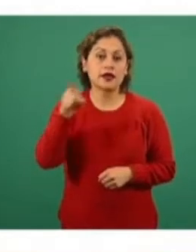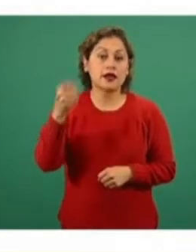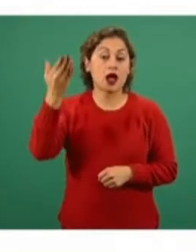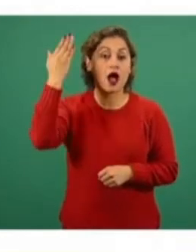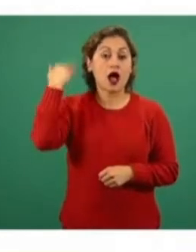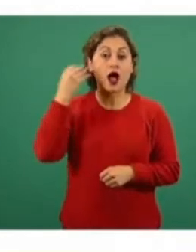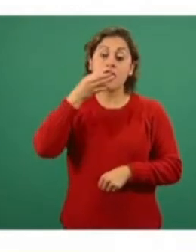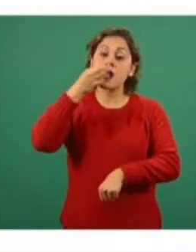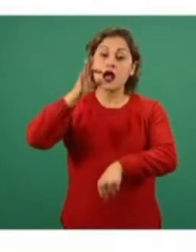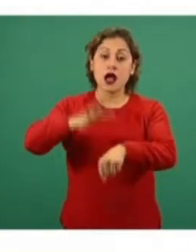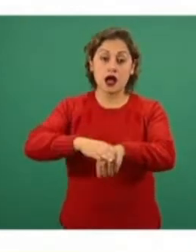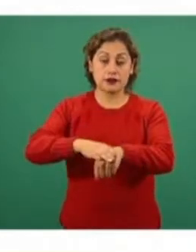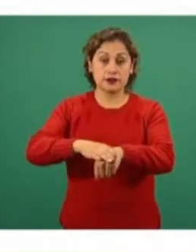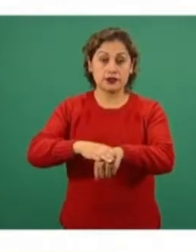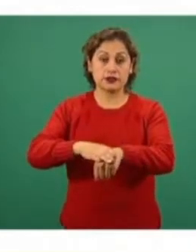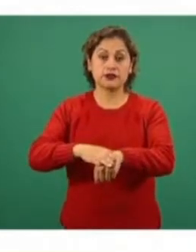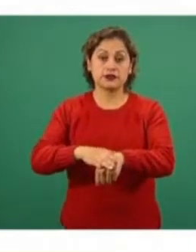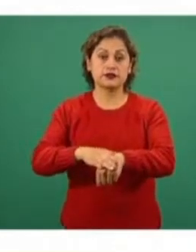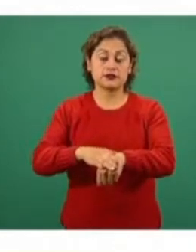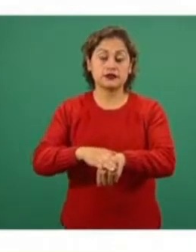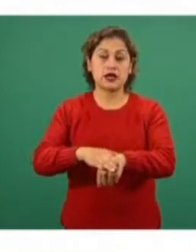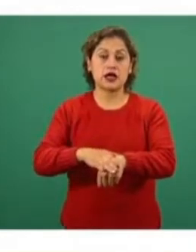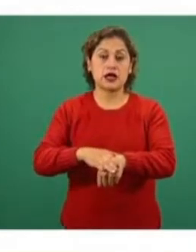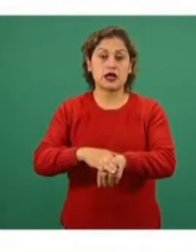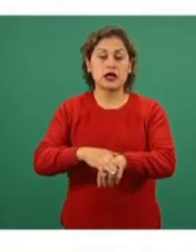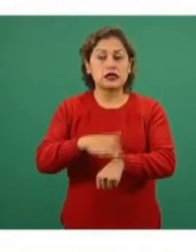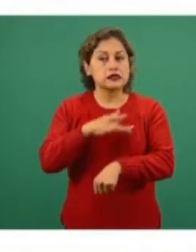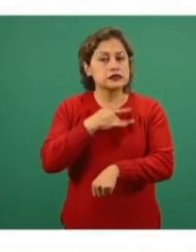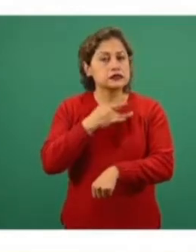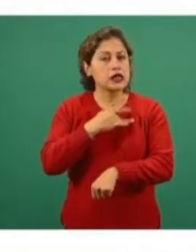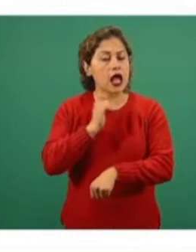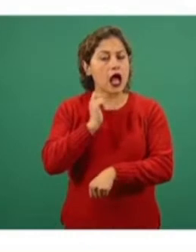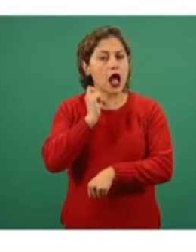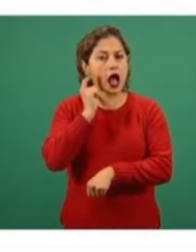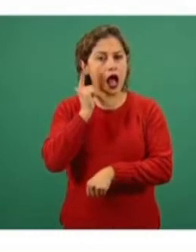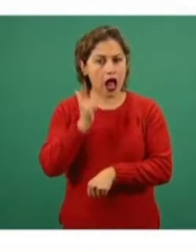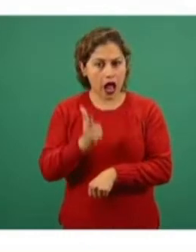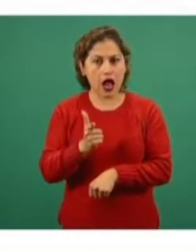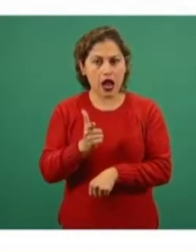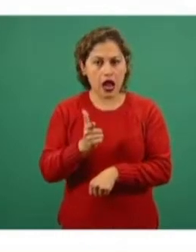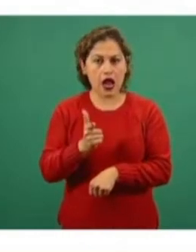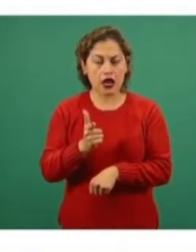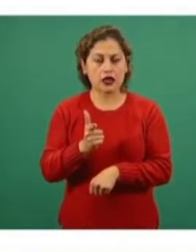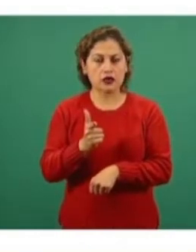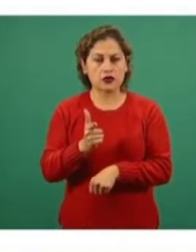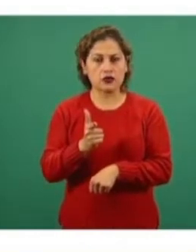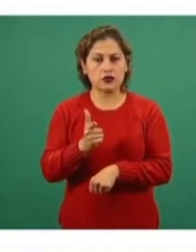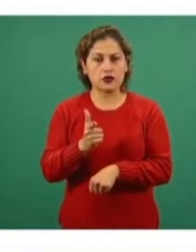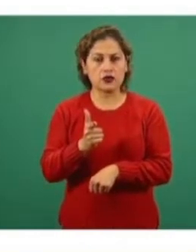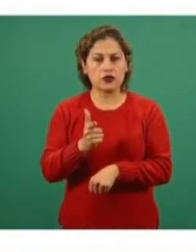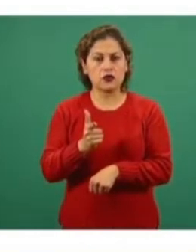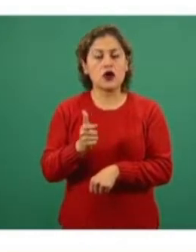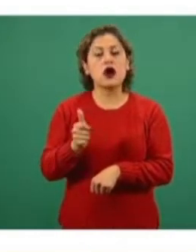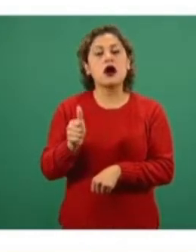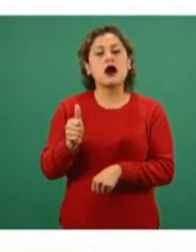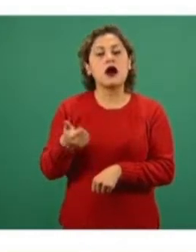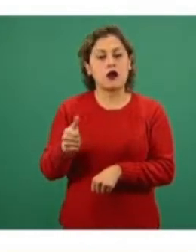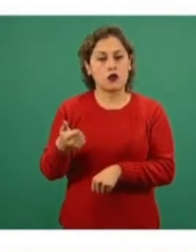aguda posiblemente relacionada con estos eventos en el mes de